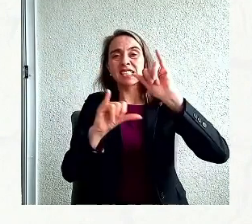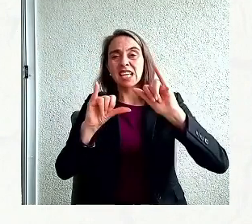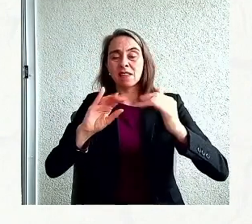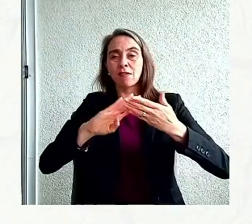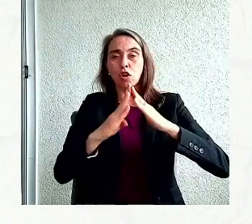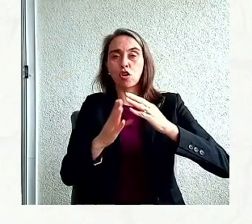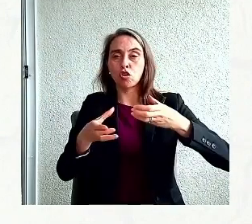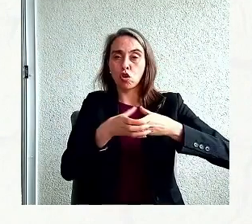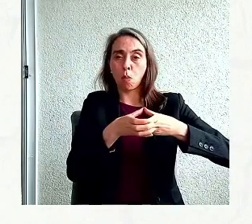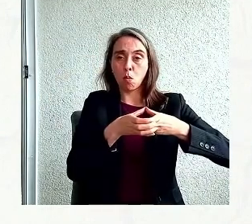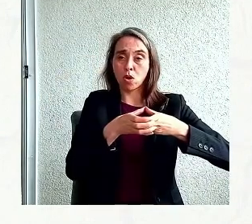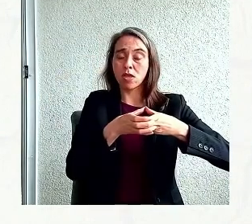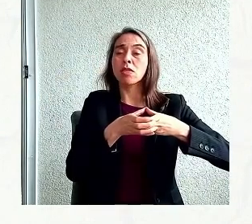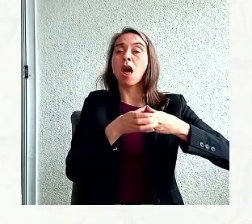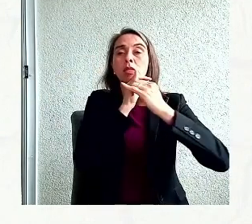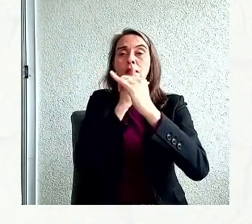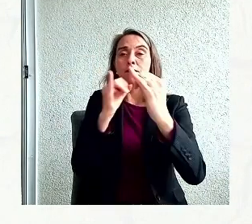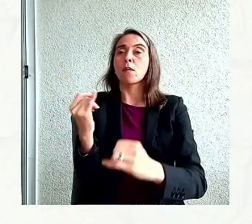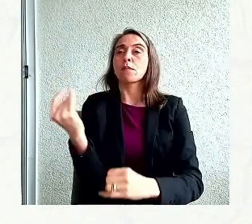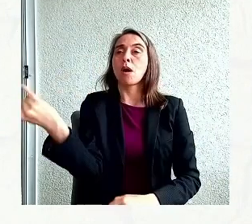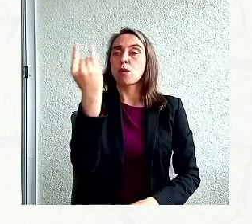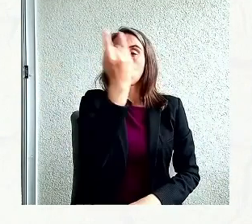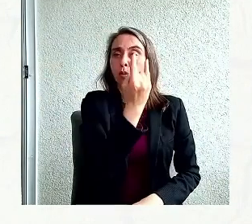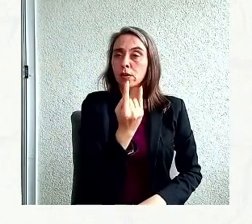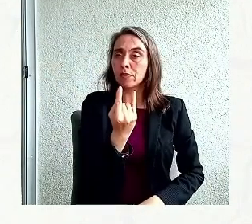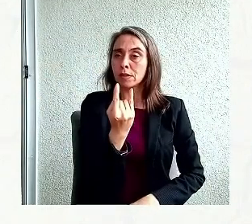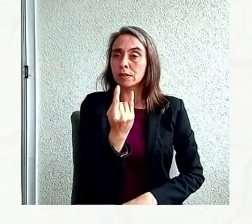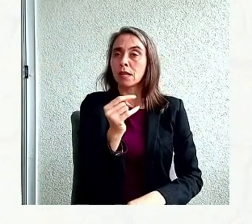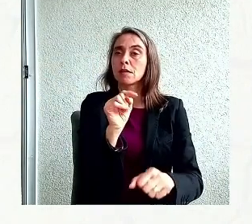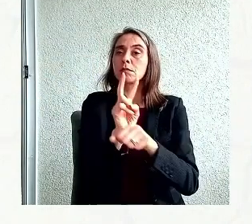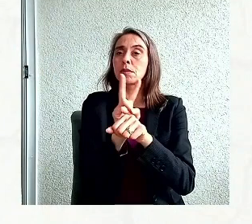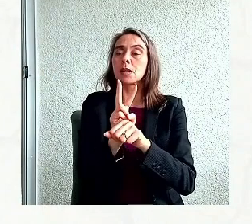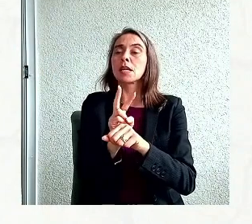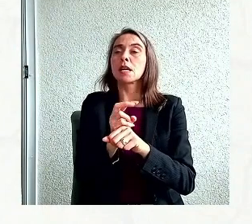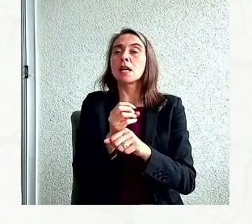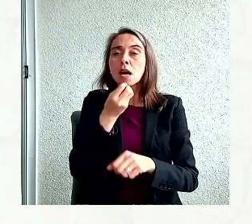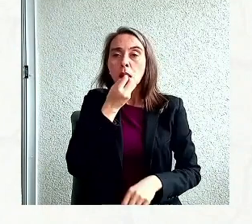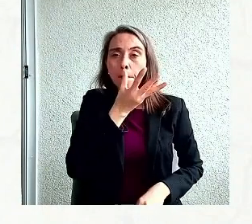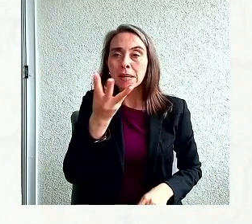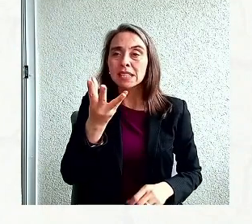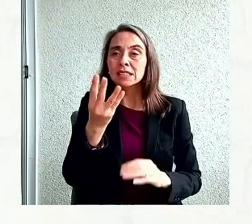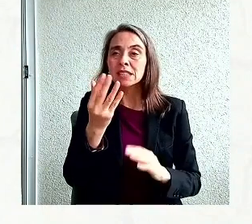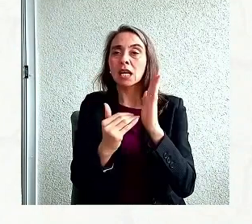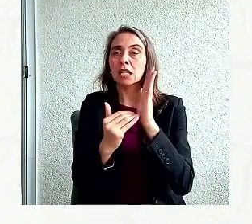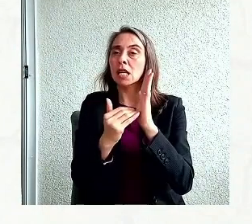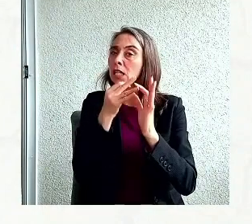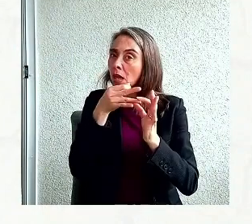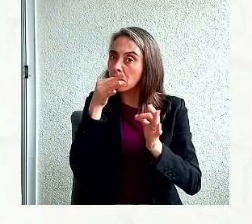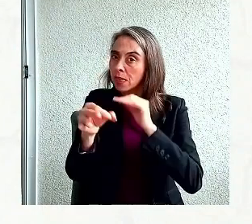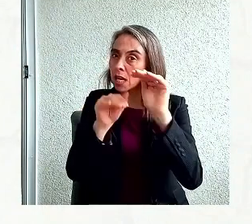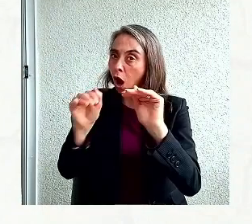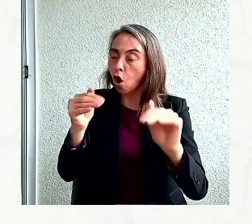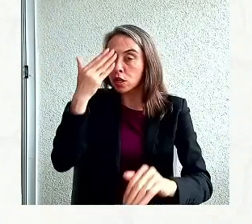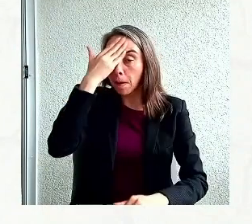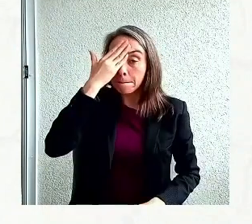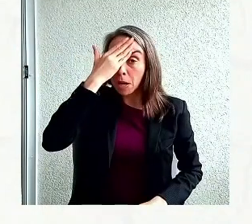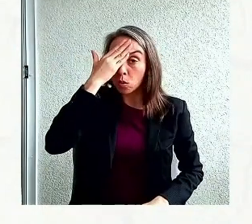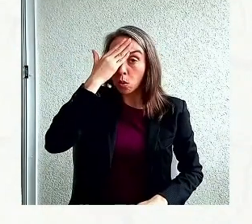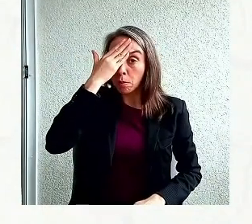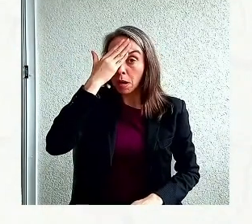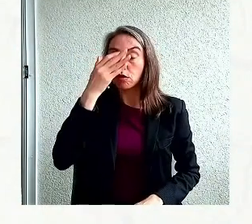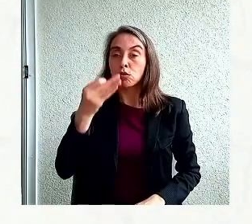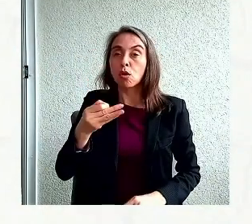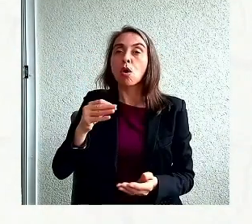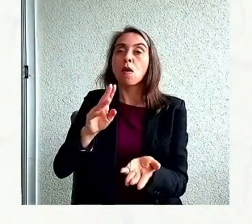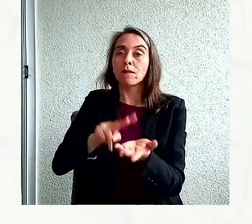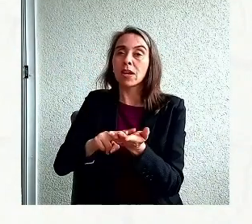más alto, más preocupante, porque la situación es así. Entonces ahí tienen algunos ejemplos, yo no los voy a leer, pero